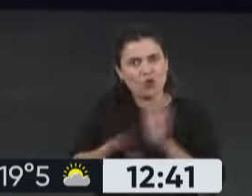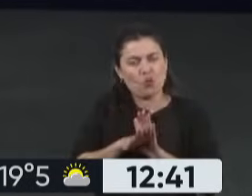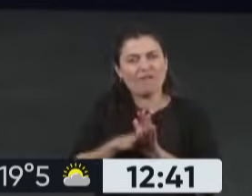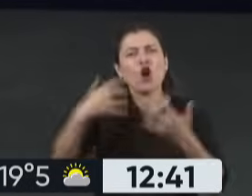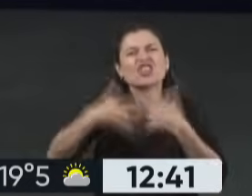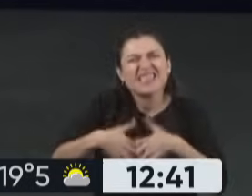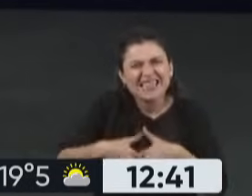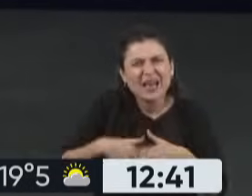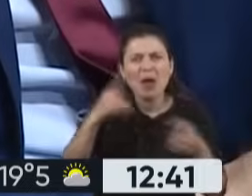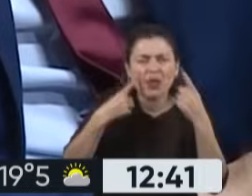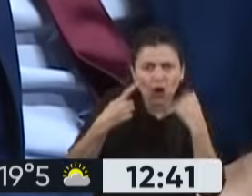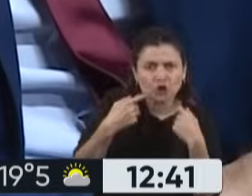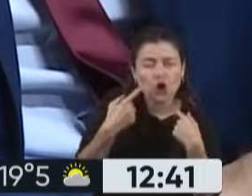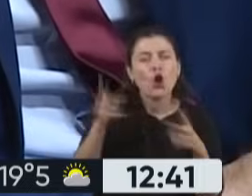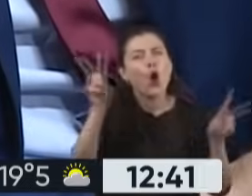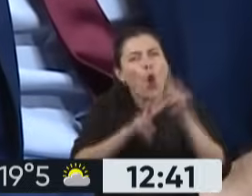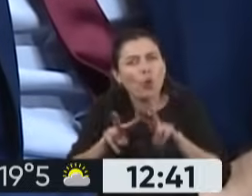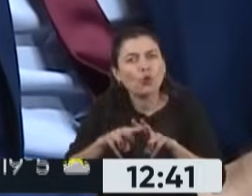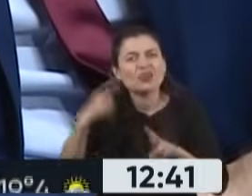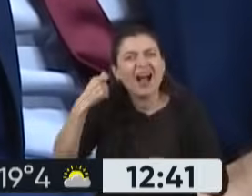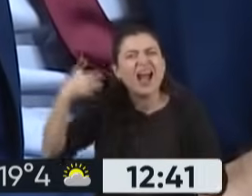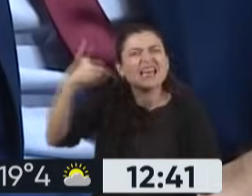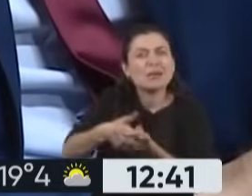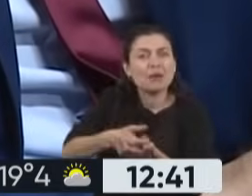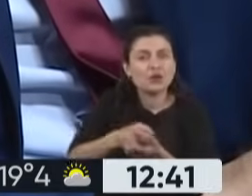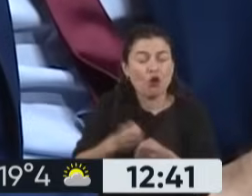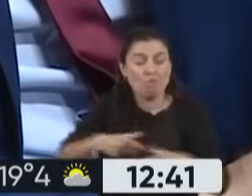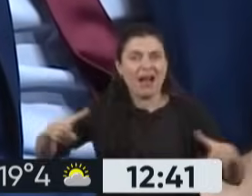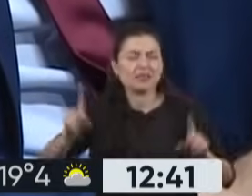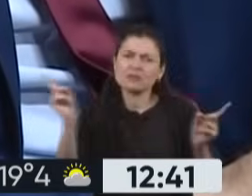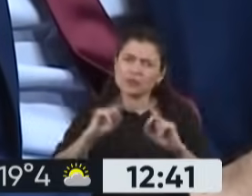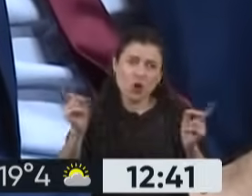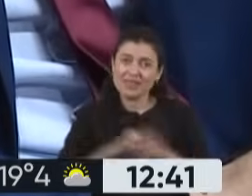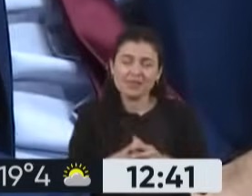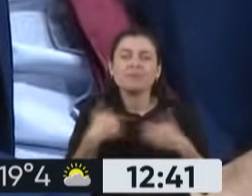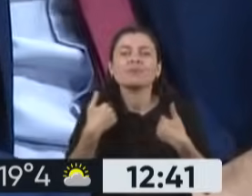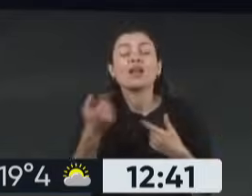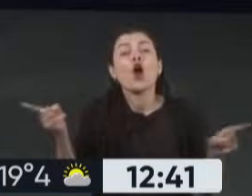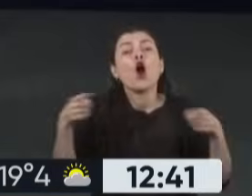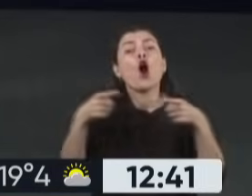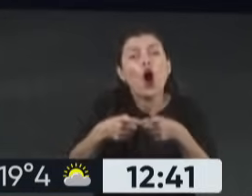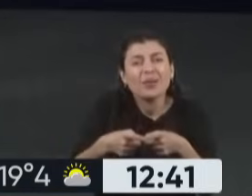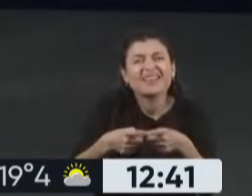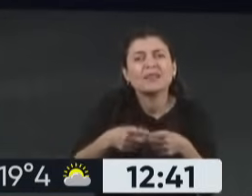libertad. Un segundo, digo, pero ¿no hay fisuras en el plan que se tenga que hacer este nuevo blanqueo? No es un blanqueo